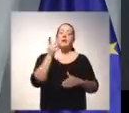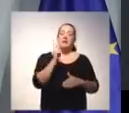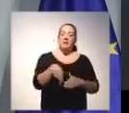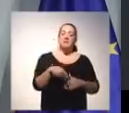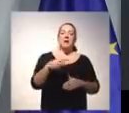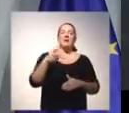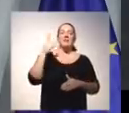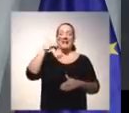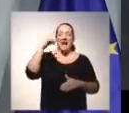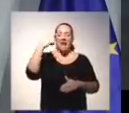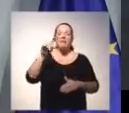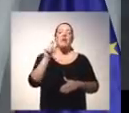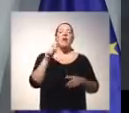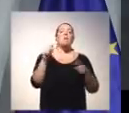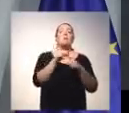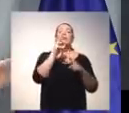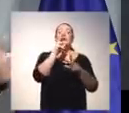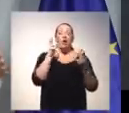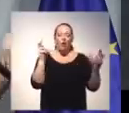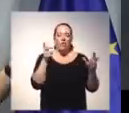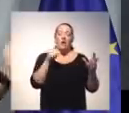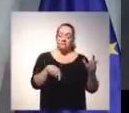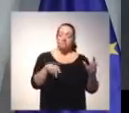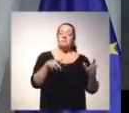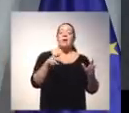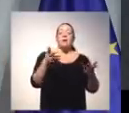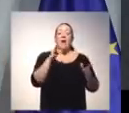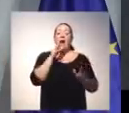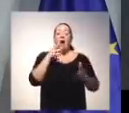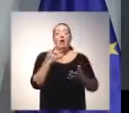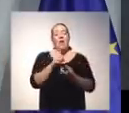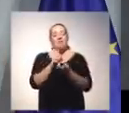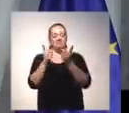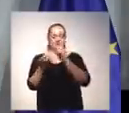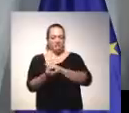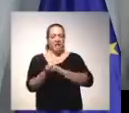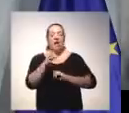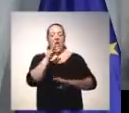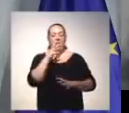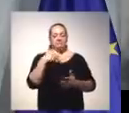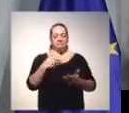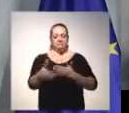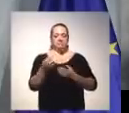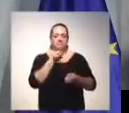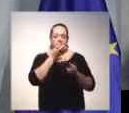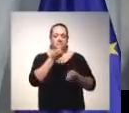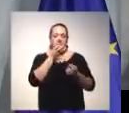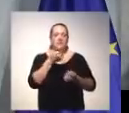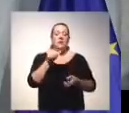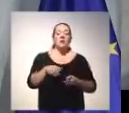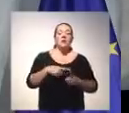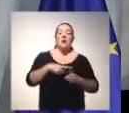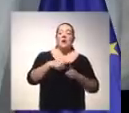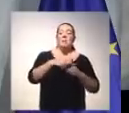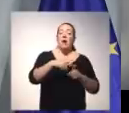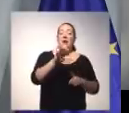municipios de Tijarafe y Punta Gorda, y esto va a sufrir una modificación que les comentaré a continuación. En cuanto a los